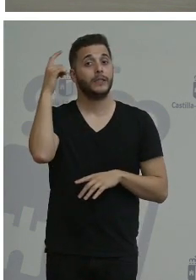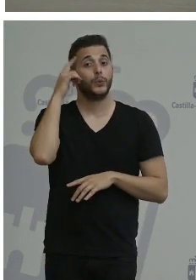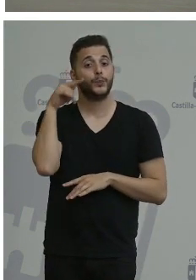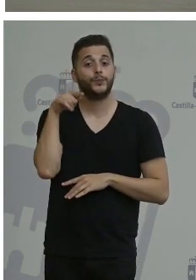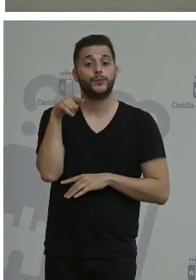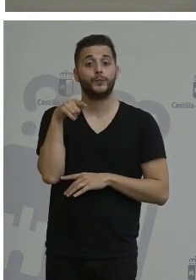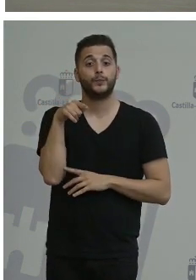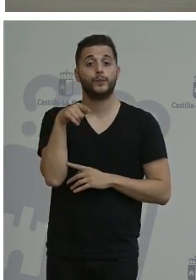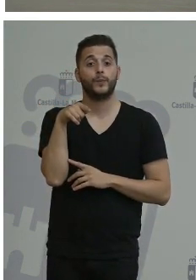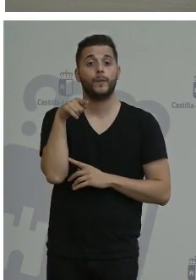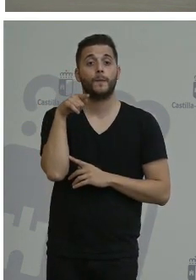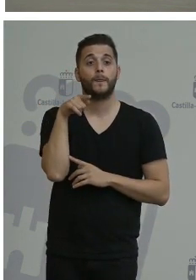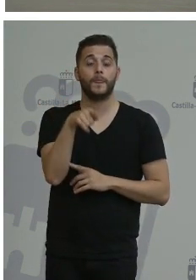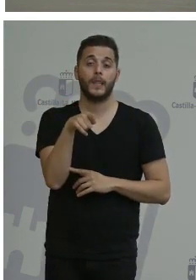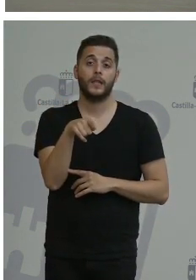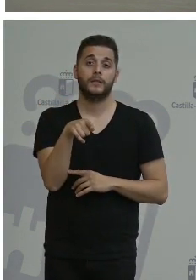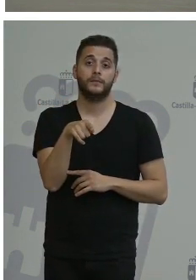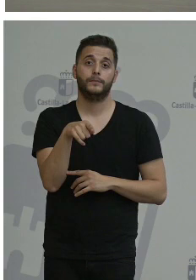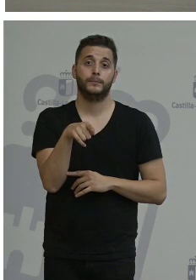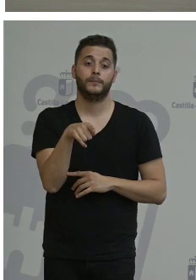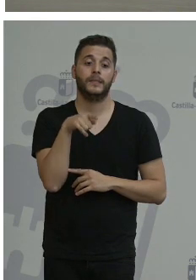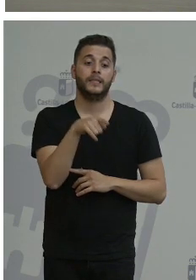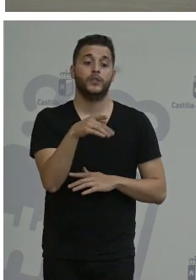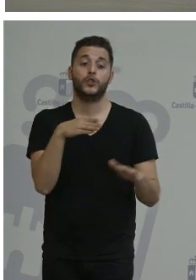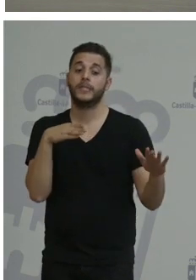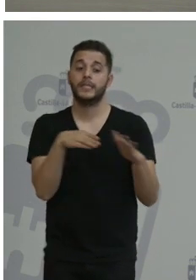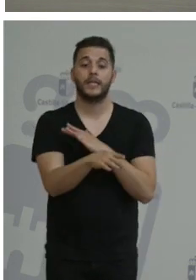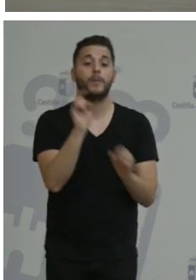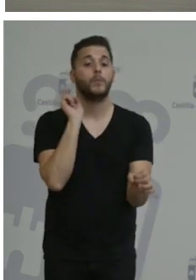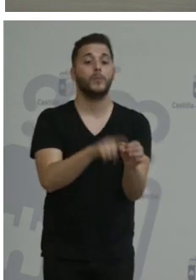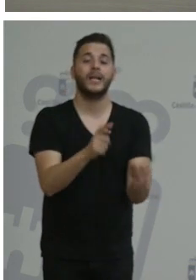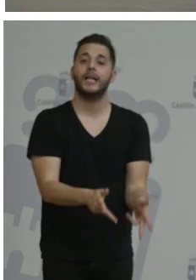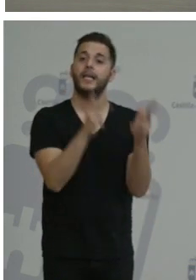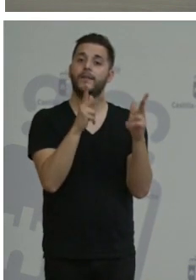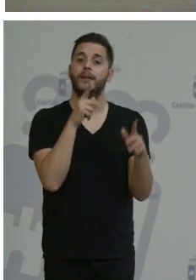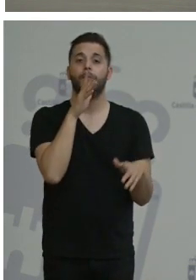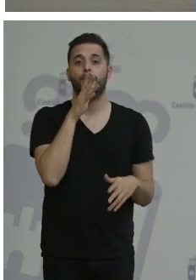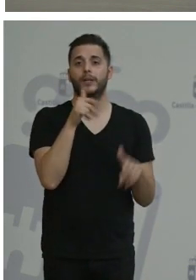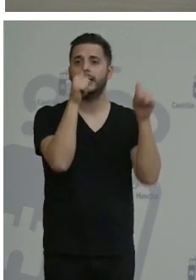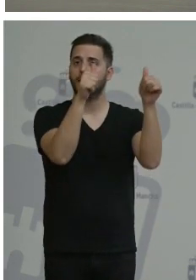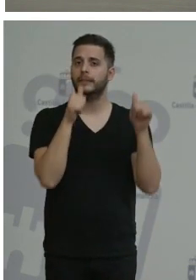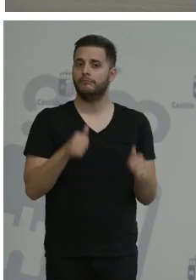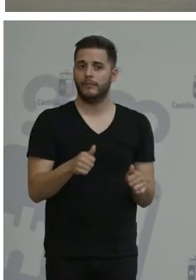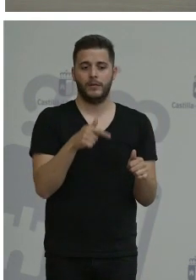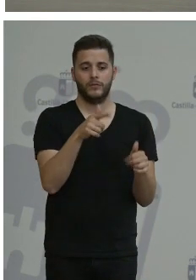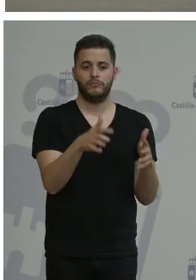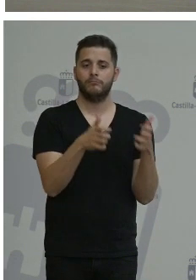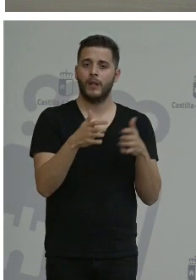han accedido por turno libre porque tienen una titulación que se la han sacado reglamentariamente?